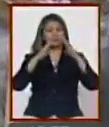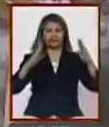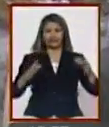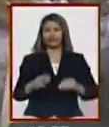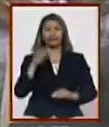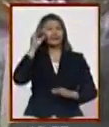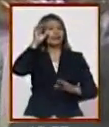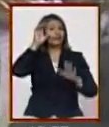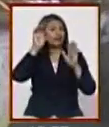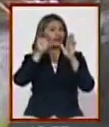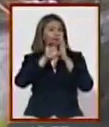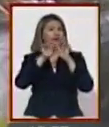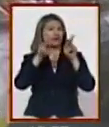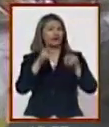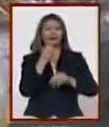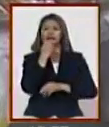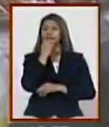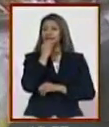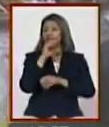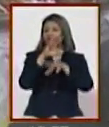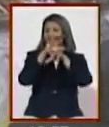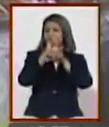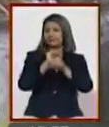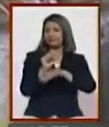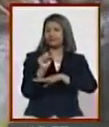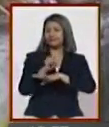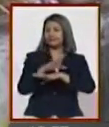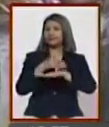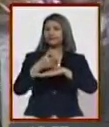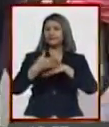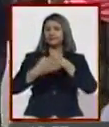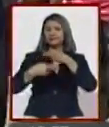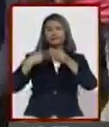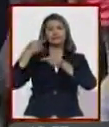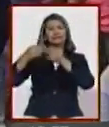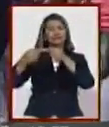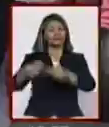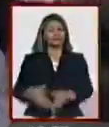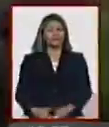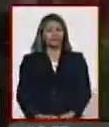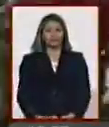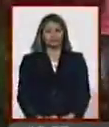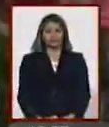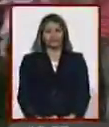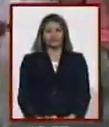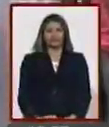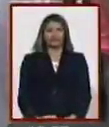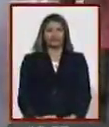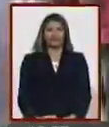las fotos de sus seres queridos. Costumbres que se transmiten de generación en generación.